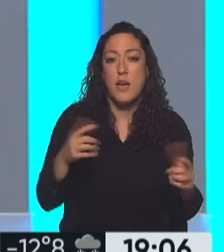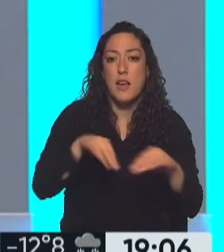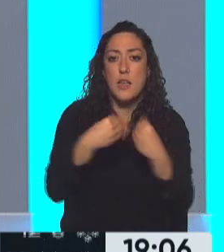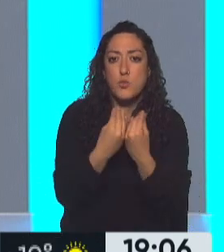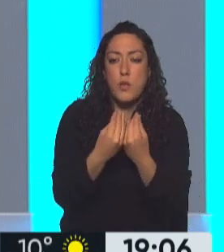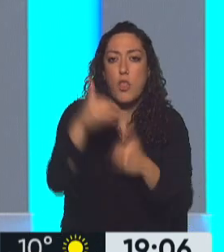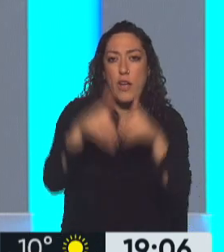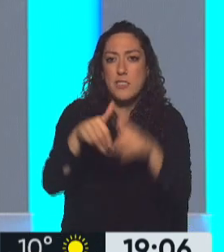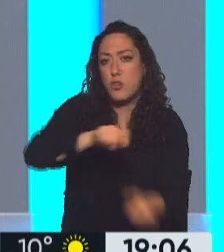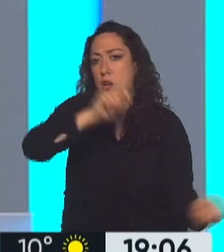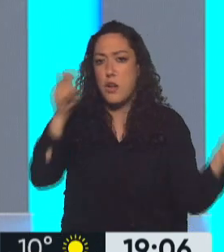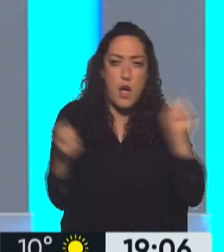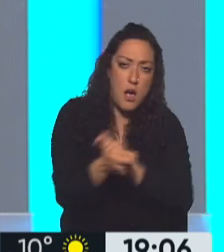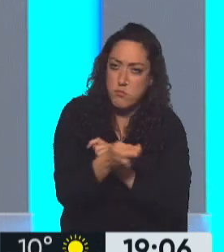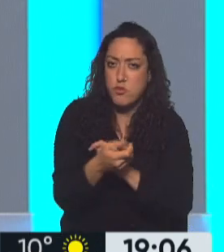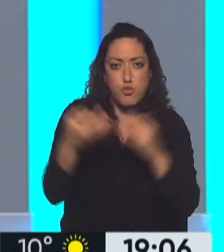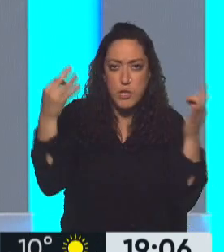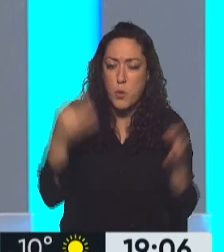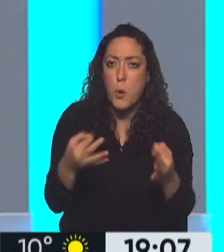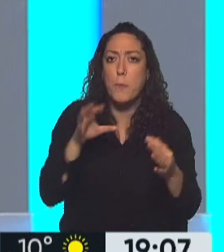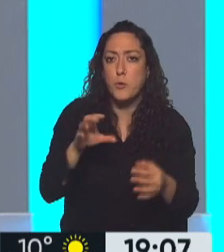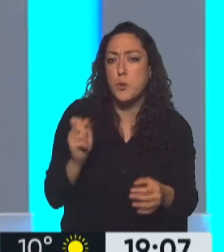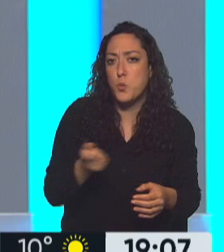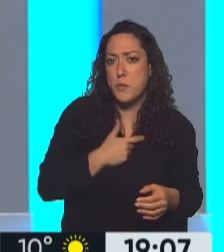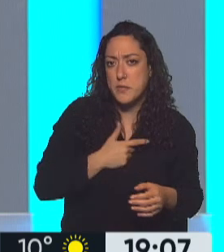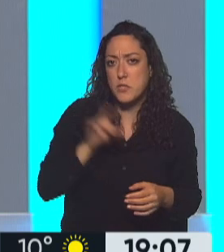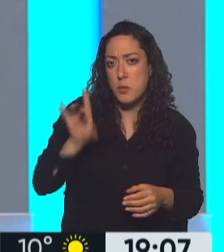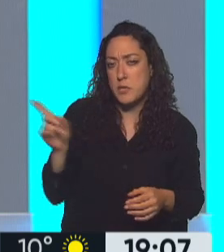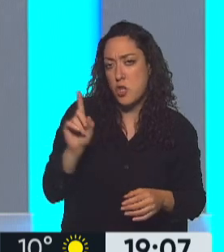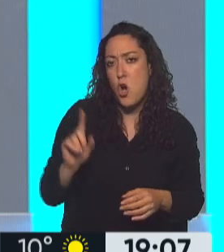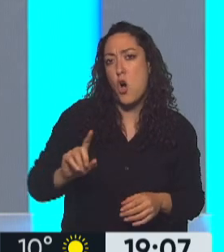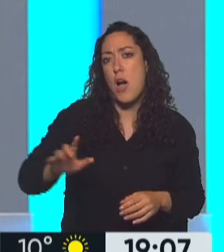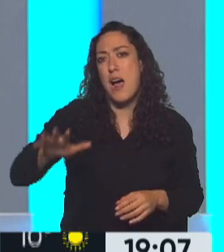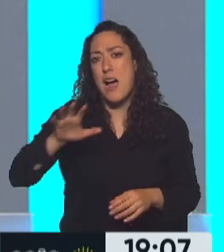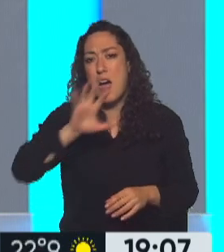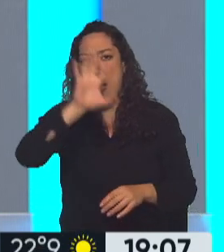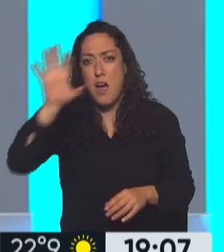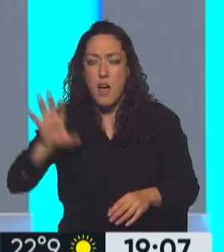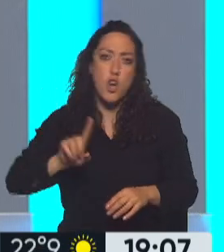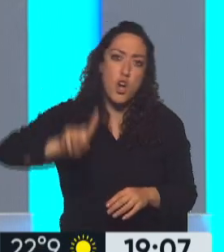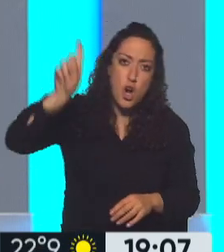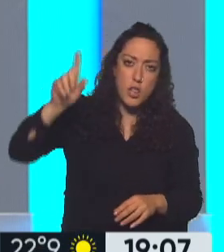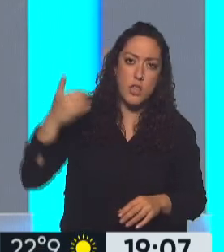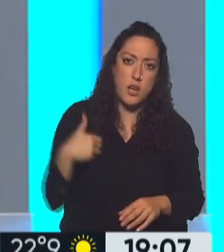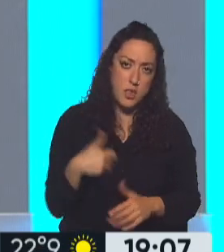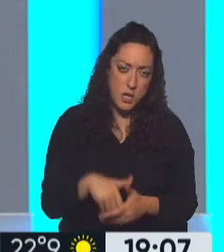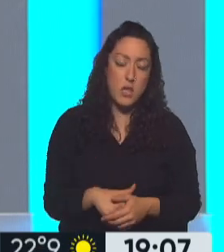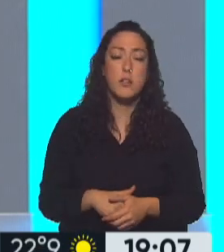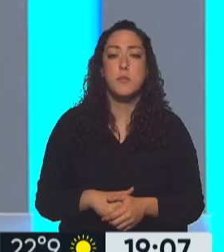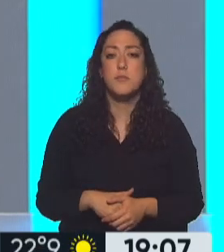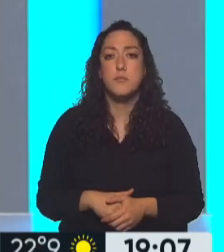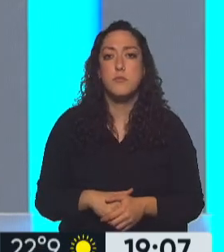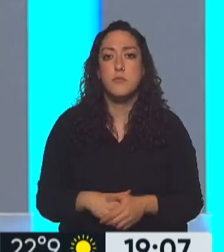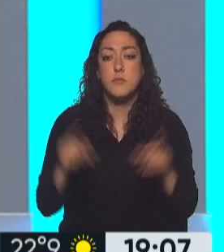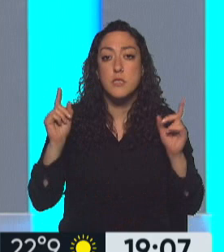resultados electorales no solamente en nuestra provincia sino también en todo el norte argentino y que de